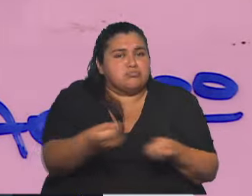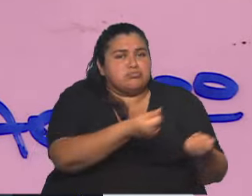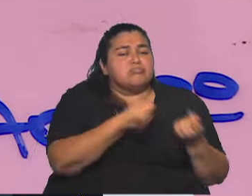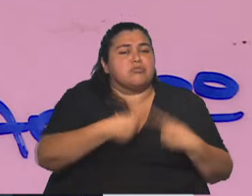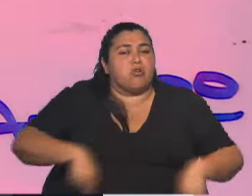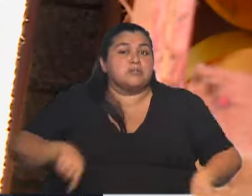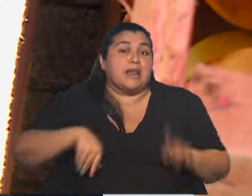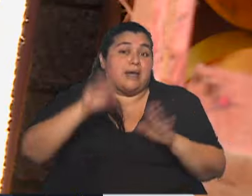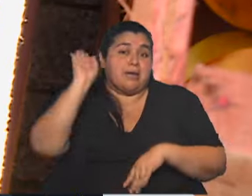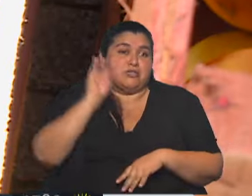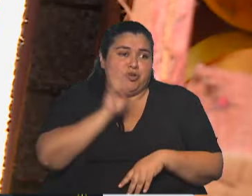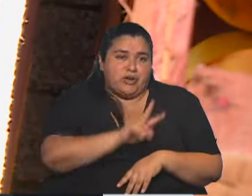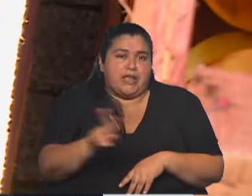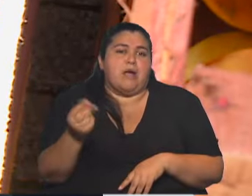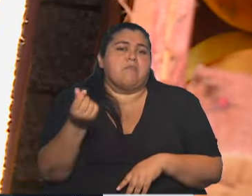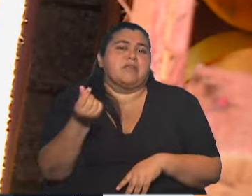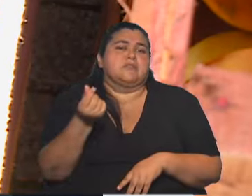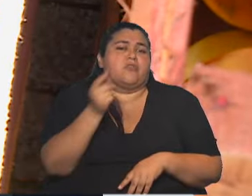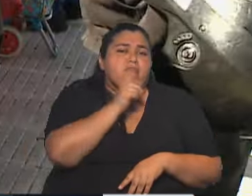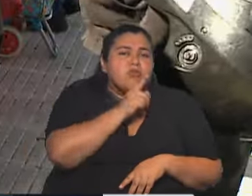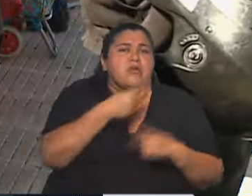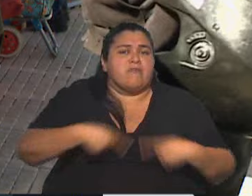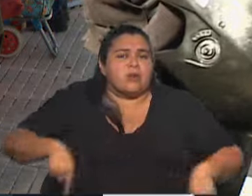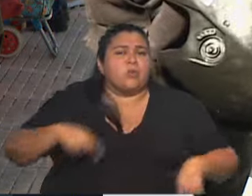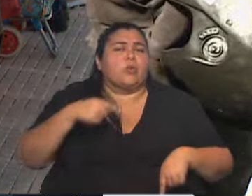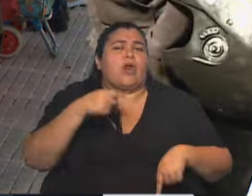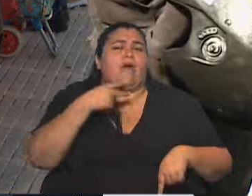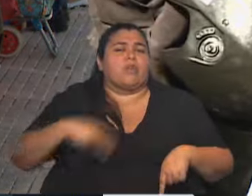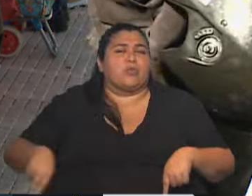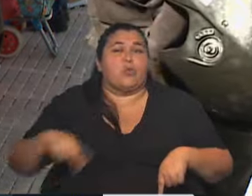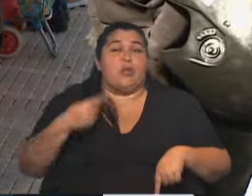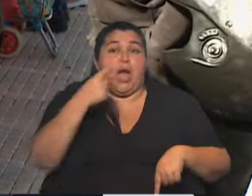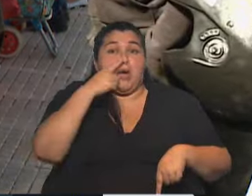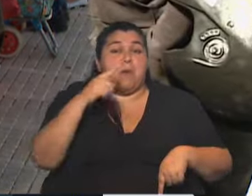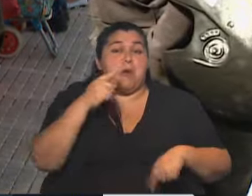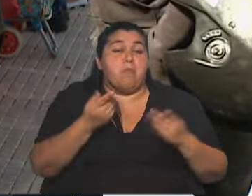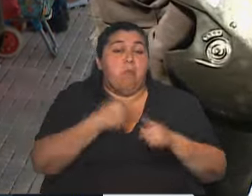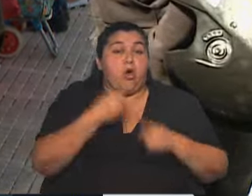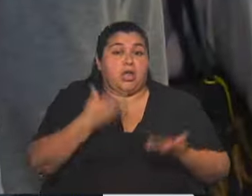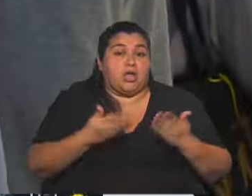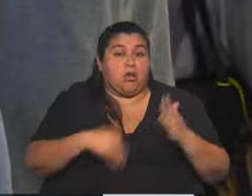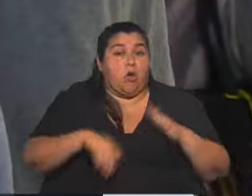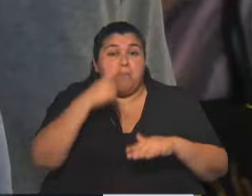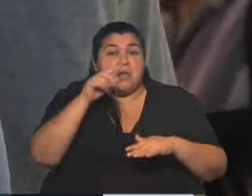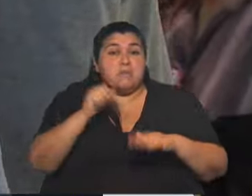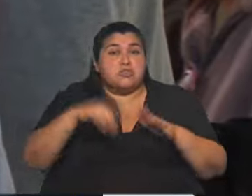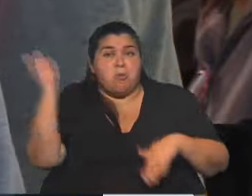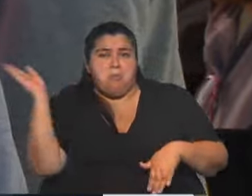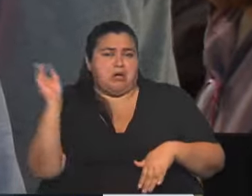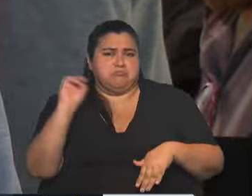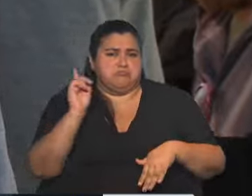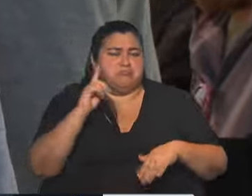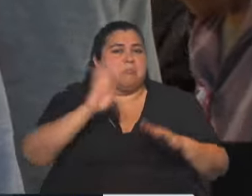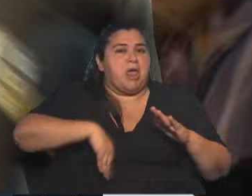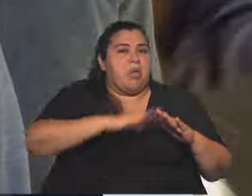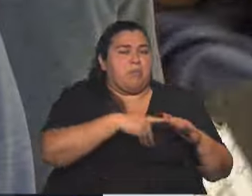las ocasiones no superaban ni la fruta ni las verduras los 1.000 pesos el kilo. Mucho más barata, sí. Bastante más barato, hay mucha